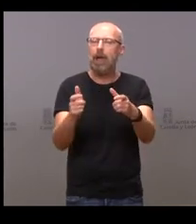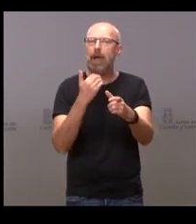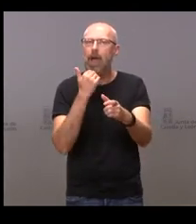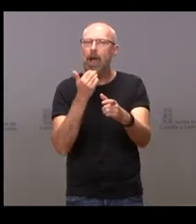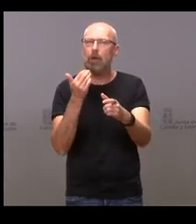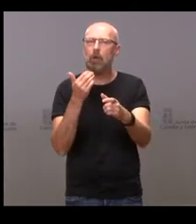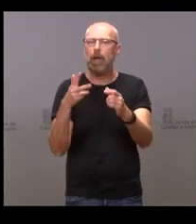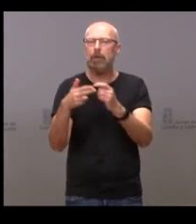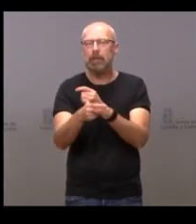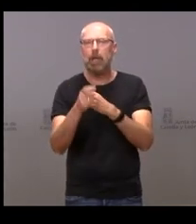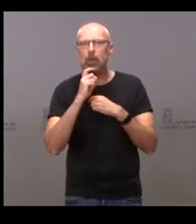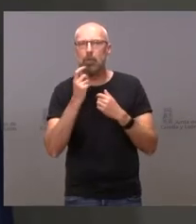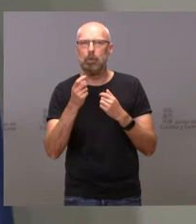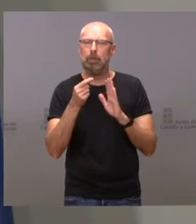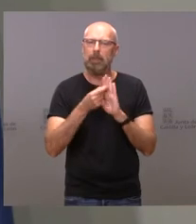expandan mucho?